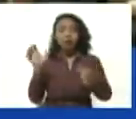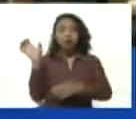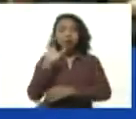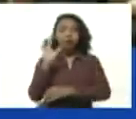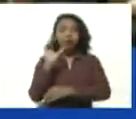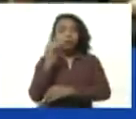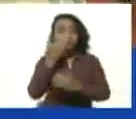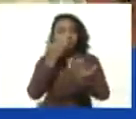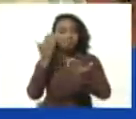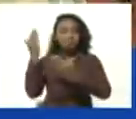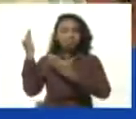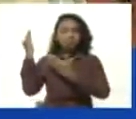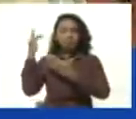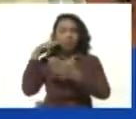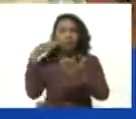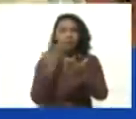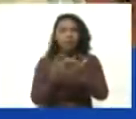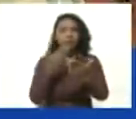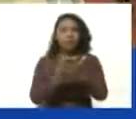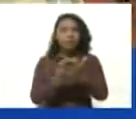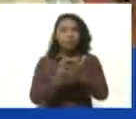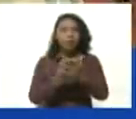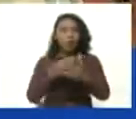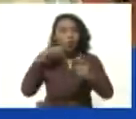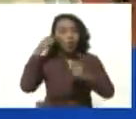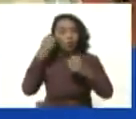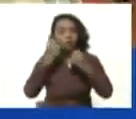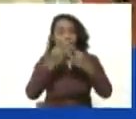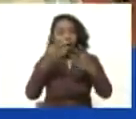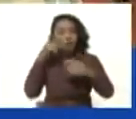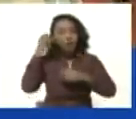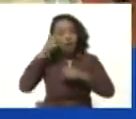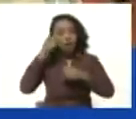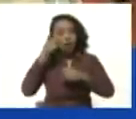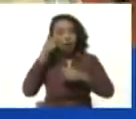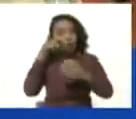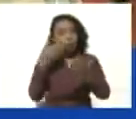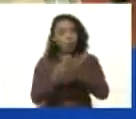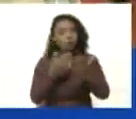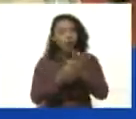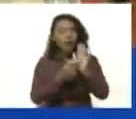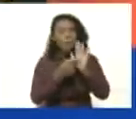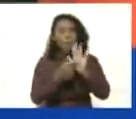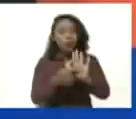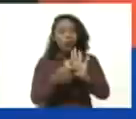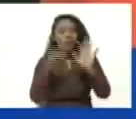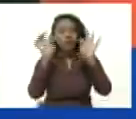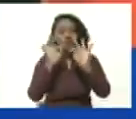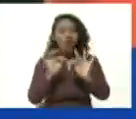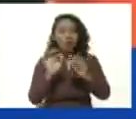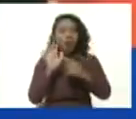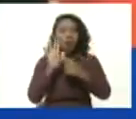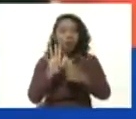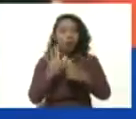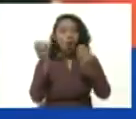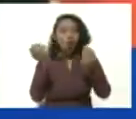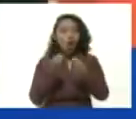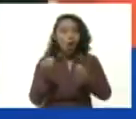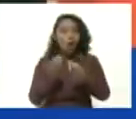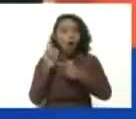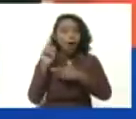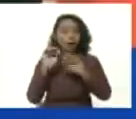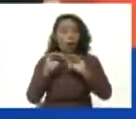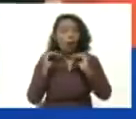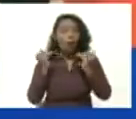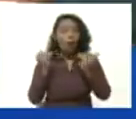Miren, hay que mostrar, preparen unos buenos videos, hay que mostrar la arquitectura. Este estadio